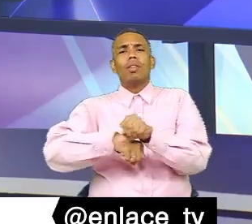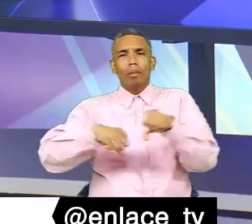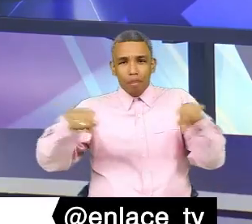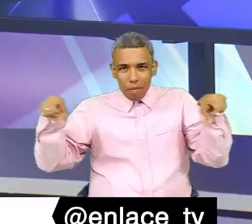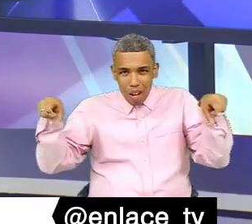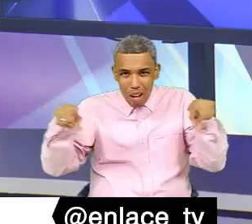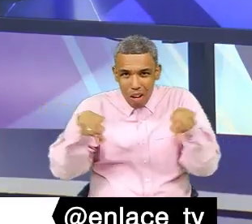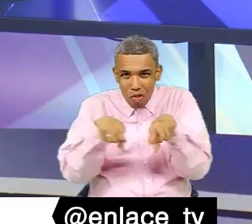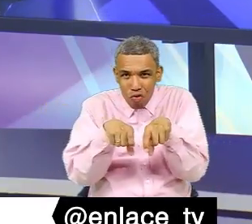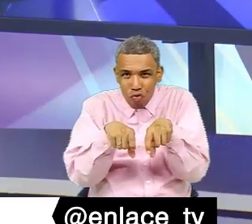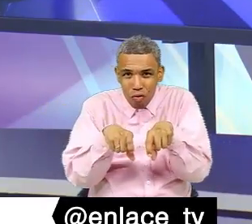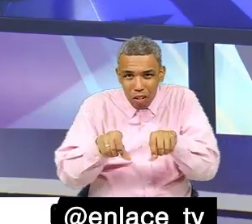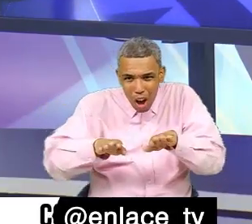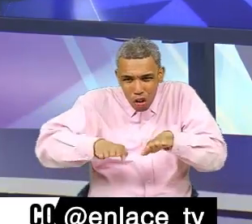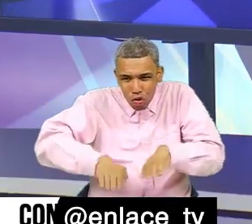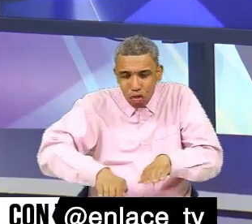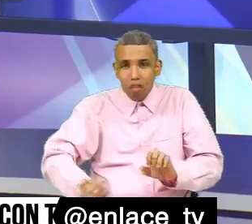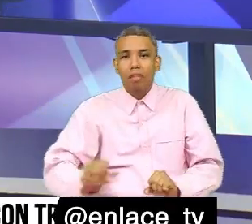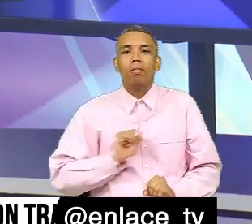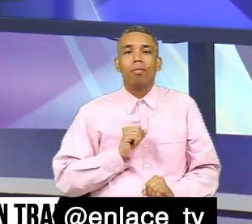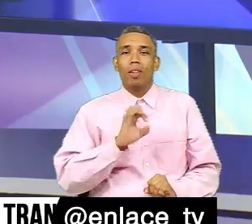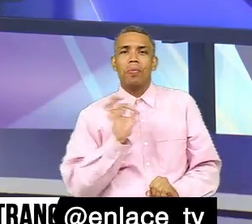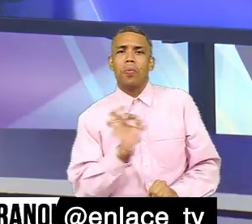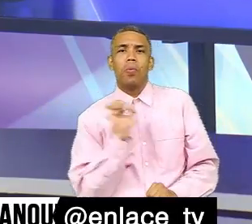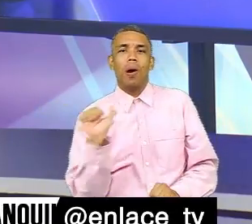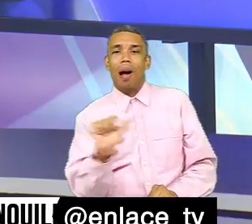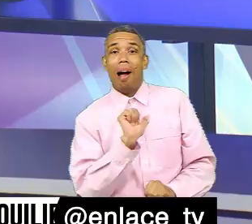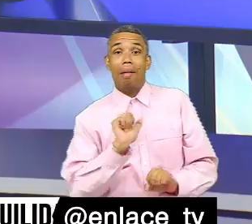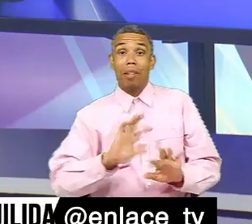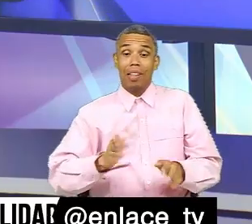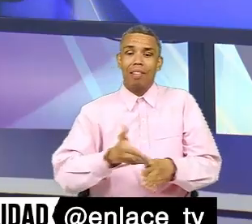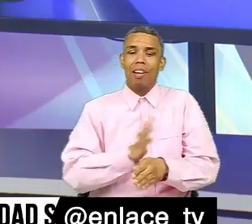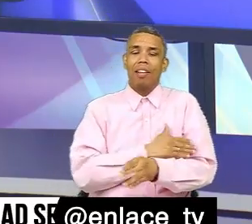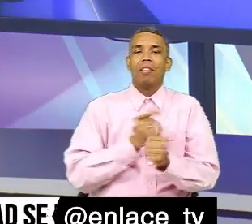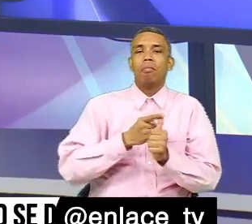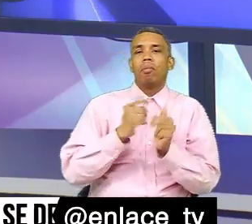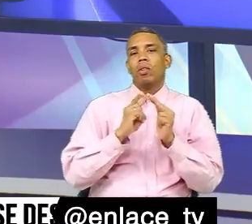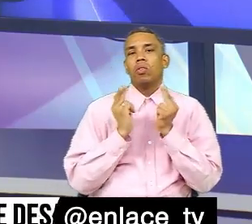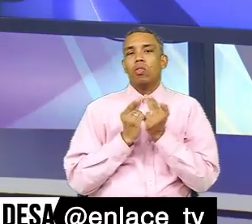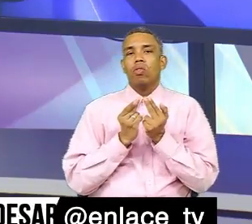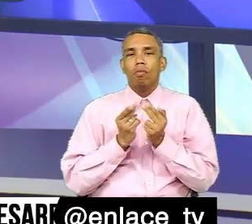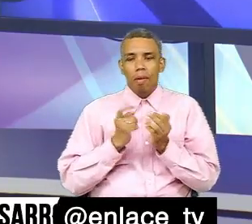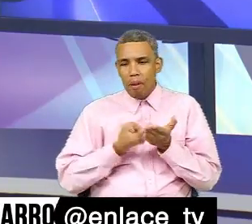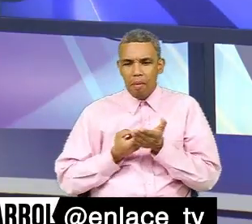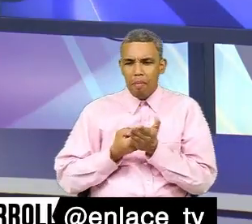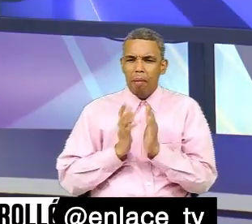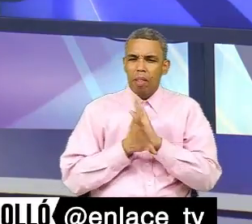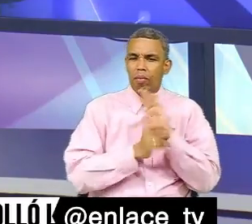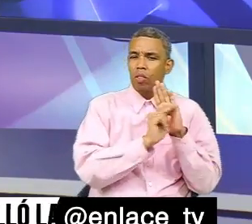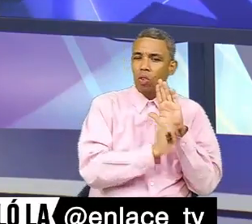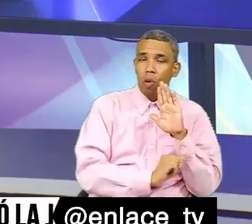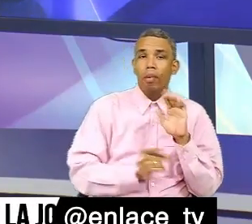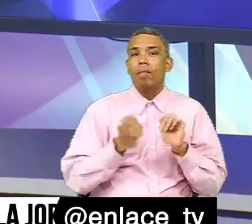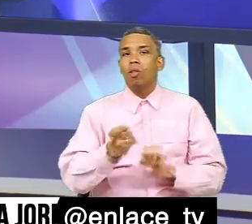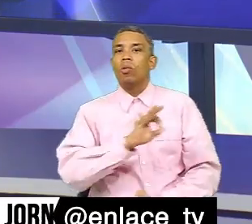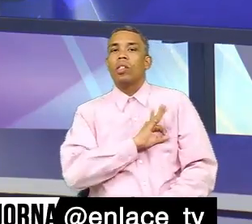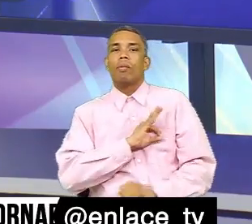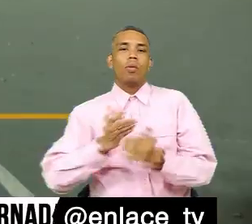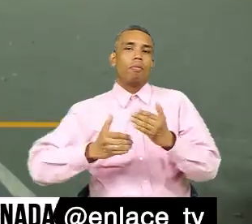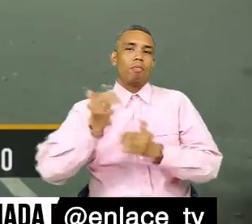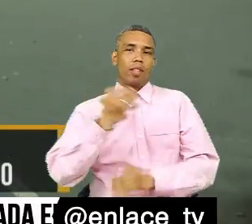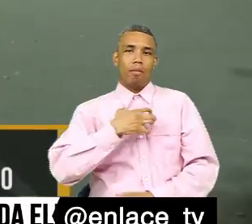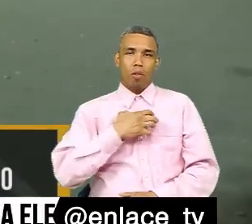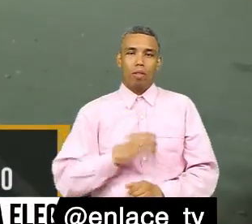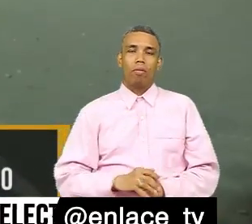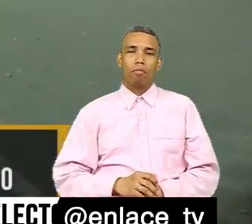campeonato cuenta con las ramas femeninas y masculinas. Su inicio será el próximo sábado 8 de octubre en el Parque Tapias de la Comuna 4. Un